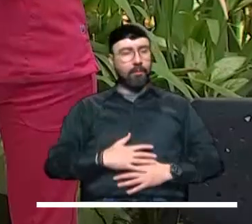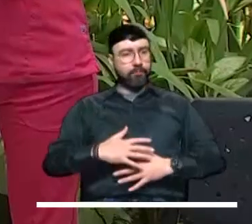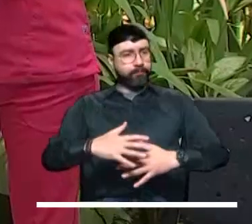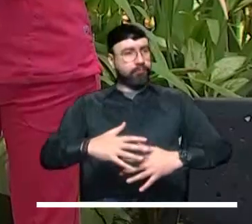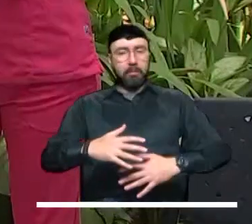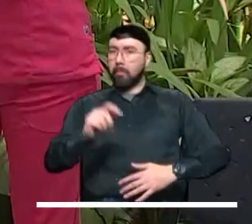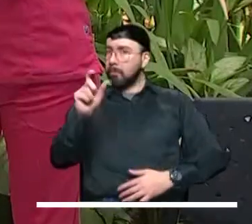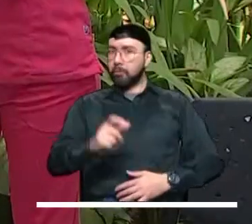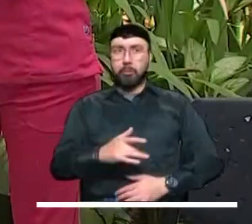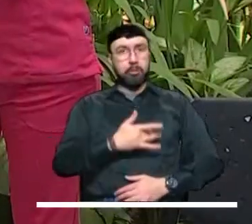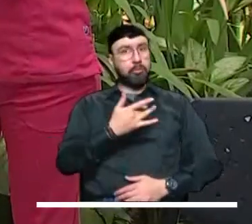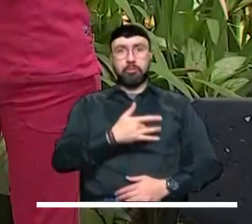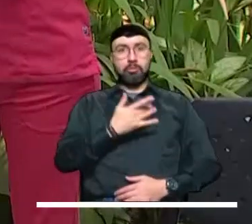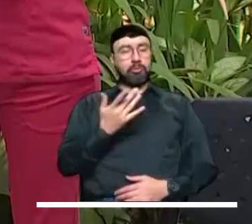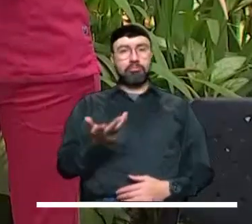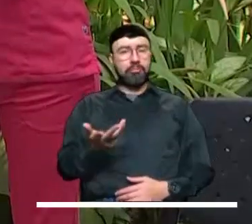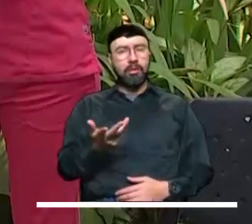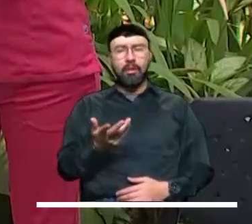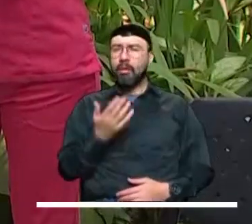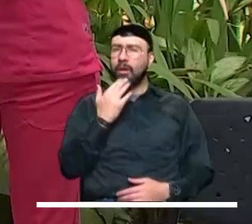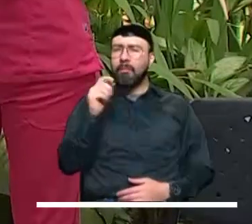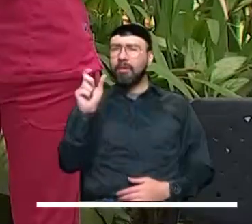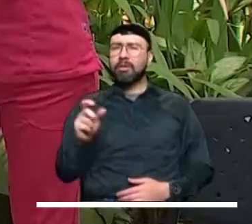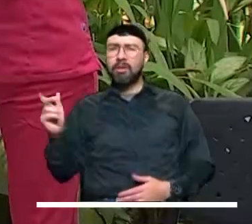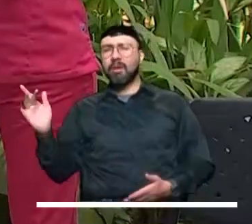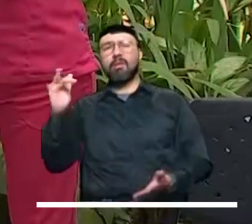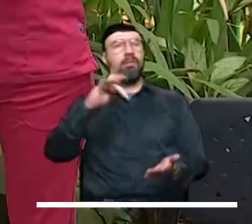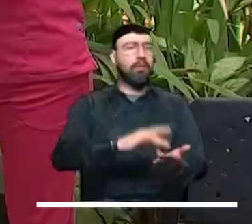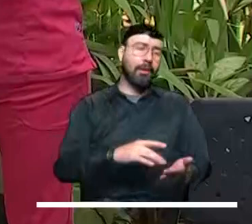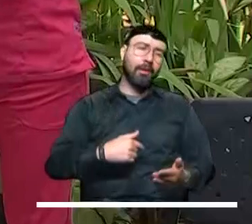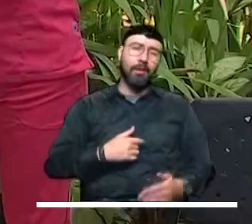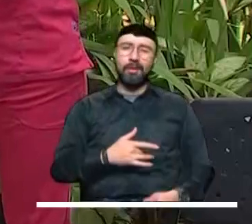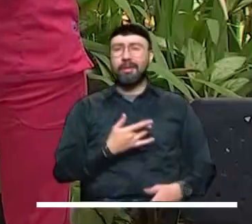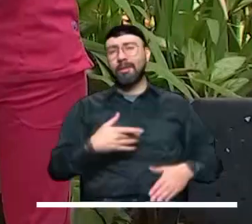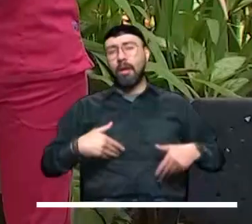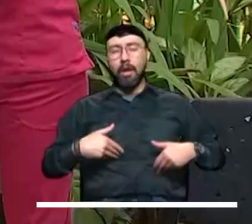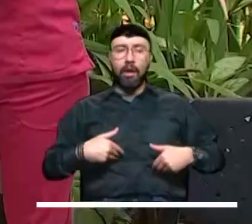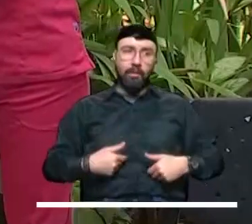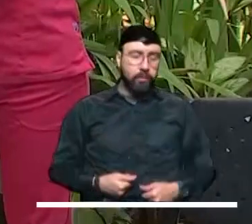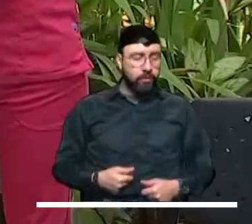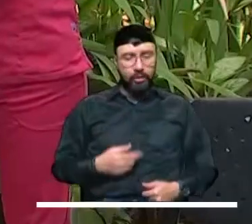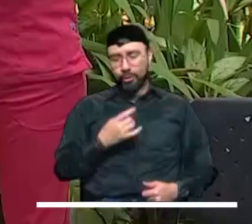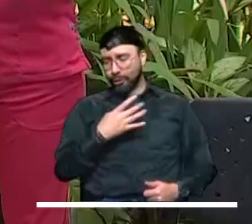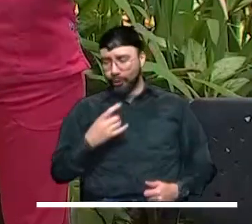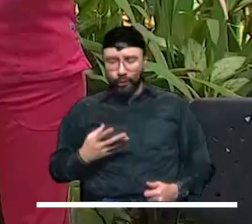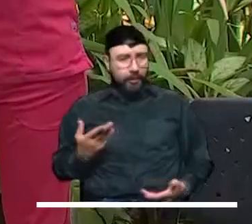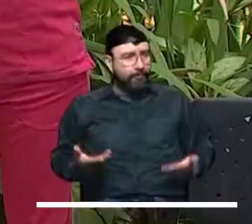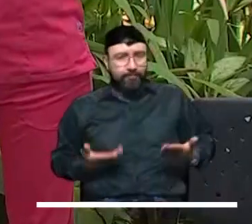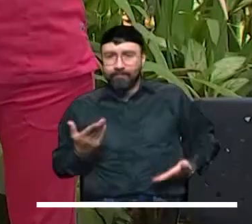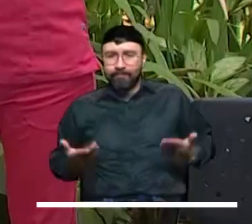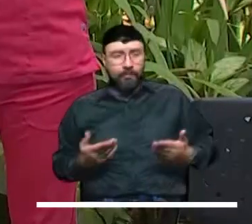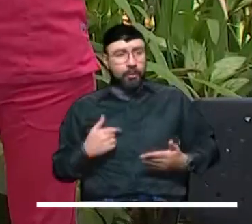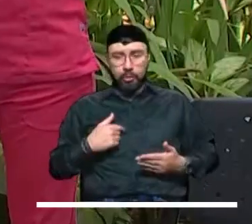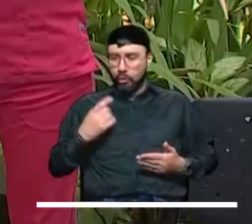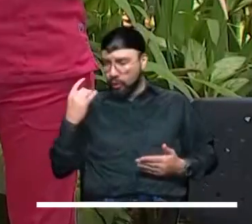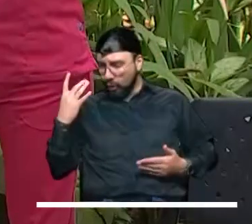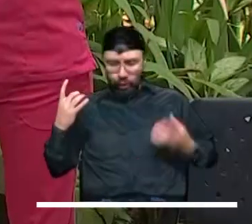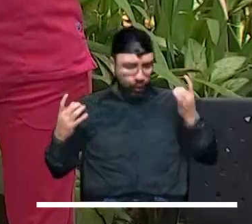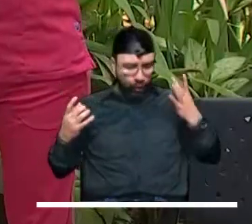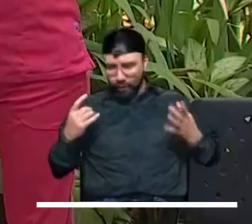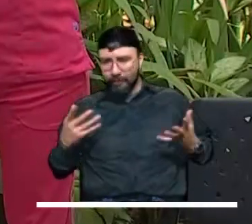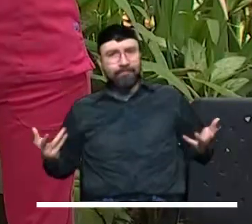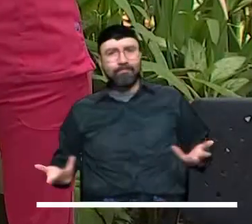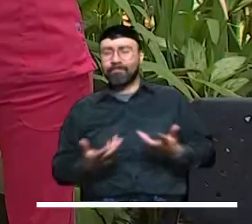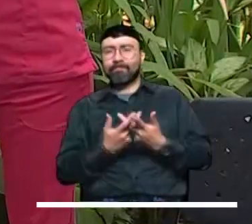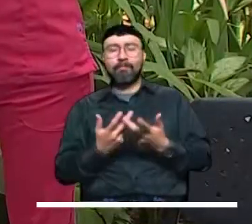por las personas. Las personas consultan porque se sienten cansados, porque hay dolor inespecífico, dolor que no pueden ubicarlo,